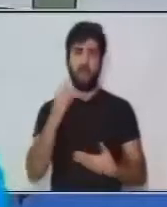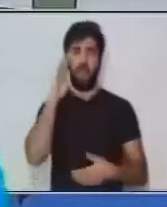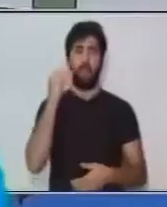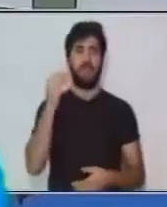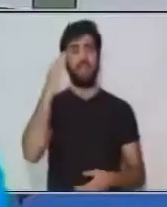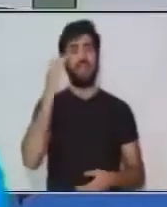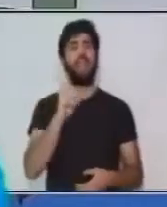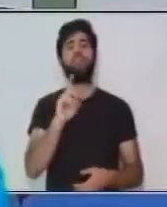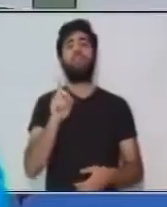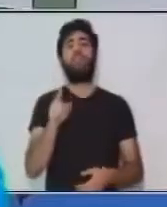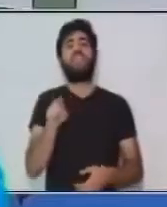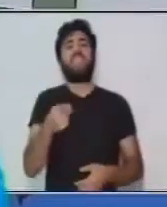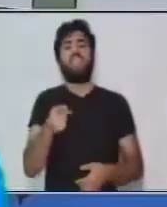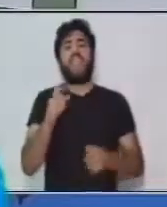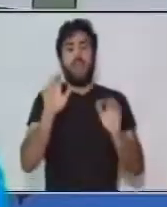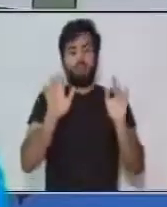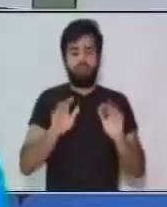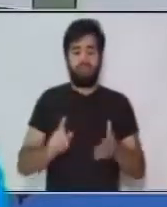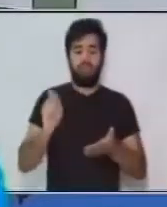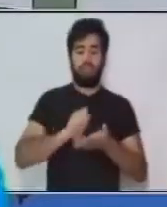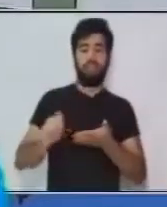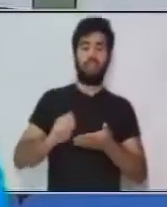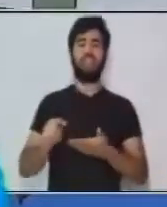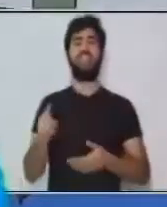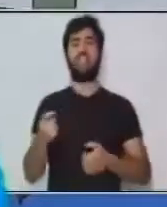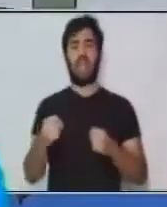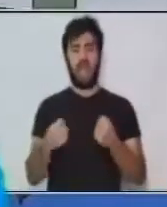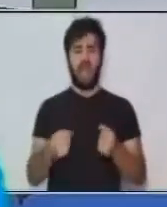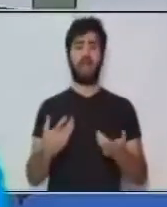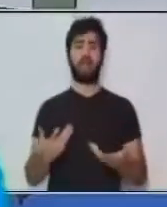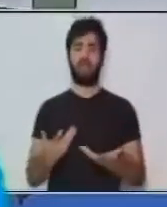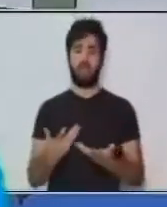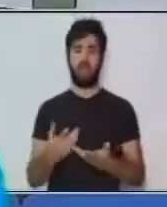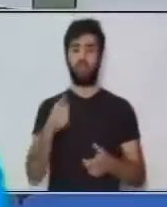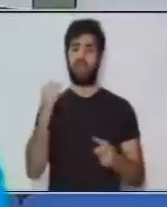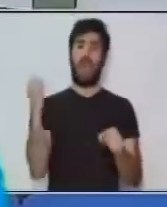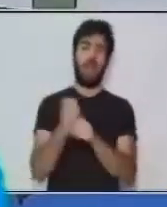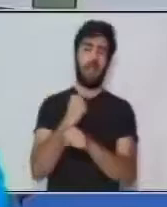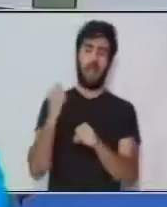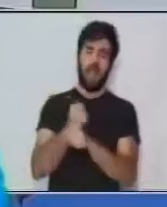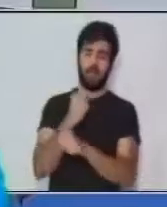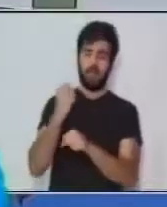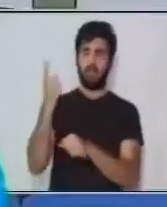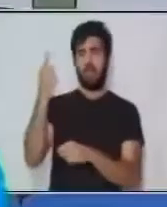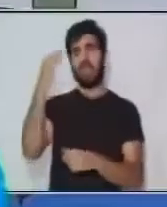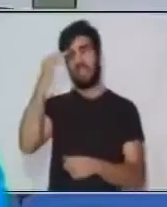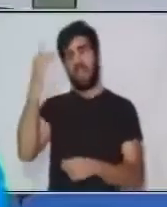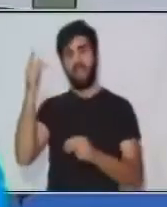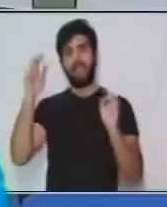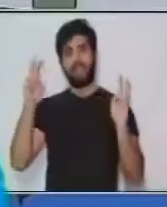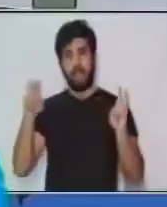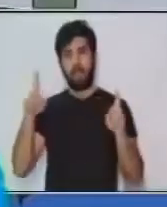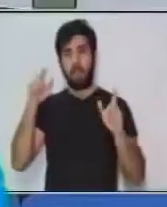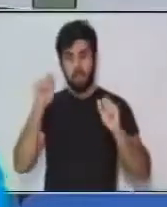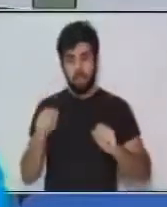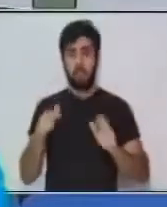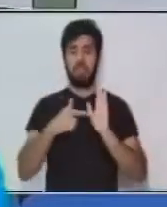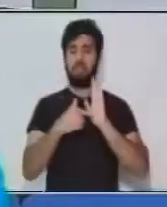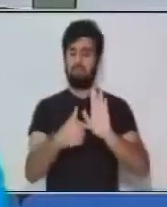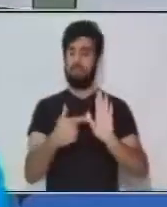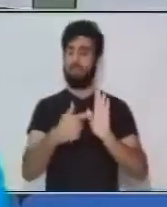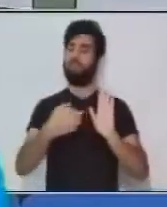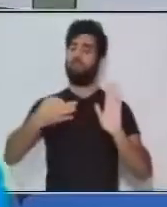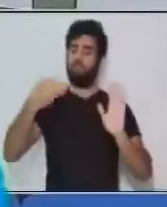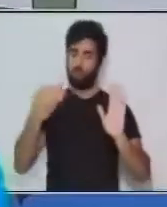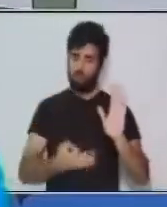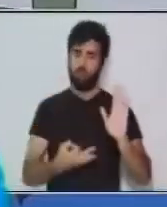son organizaciones que ya llevan años existiendo, y por lo tanto se puede clasificar como algo que es cierto.